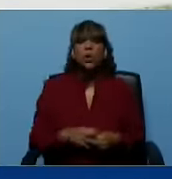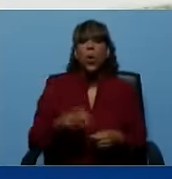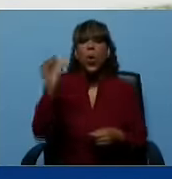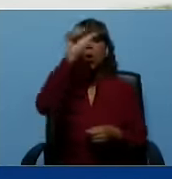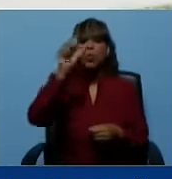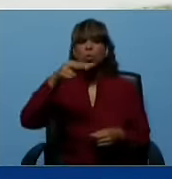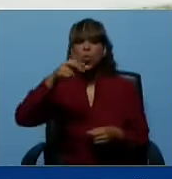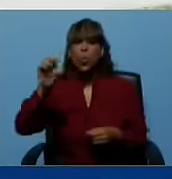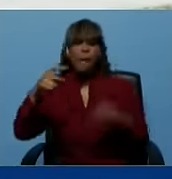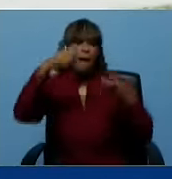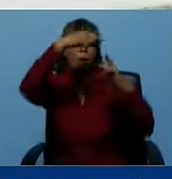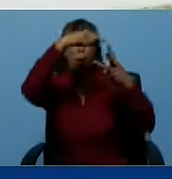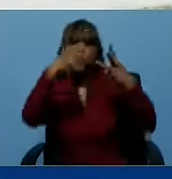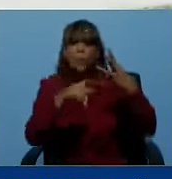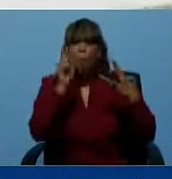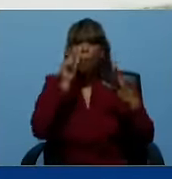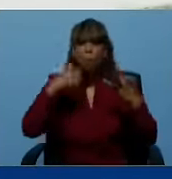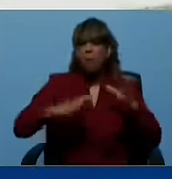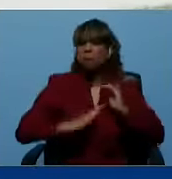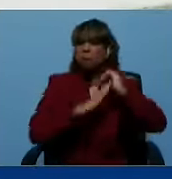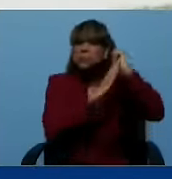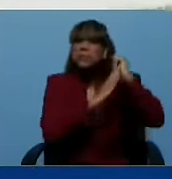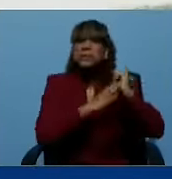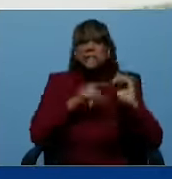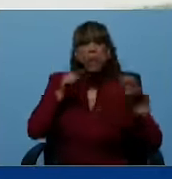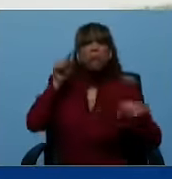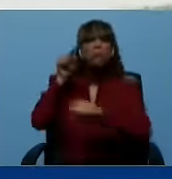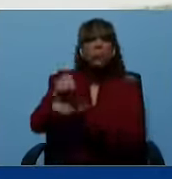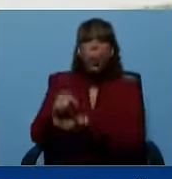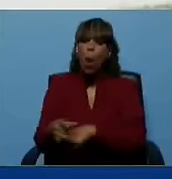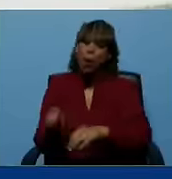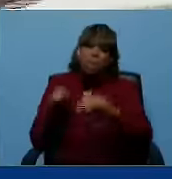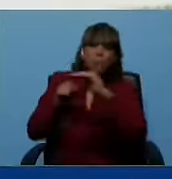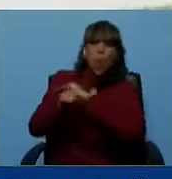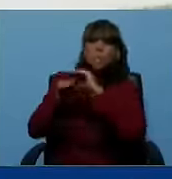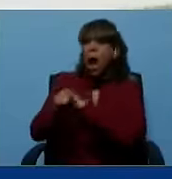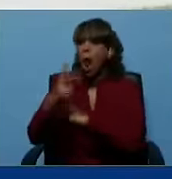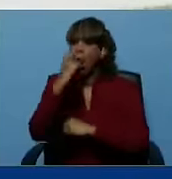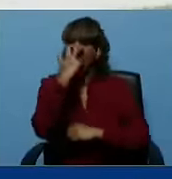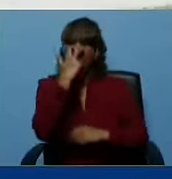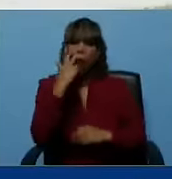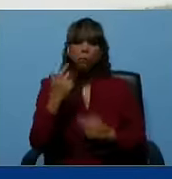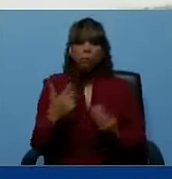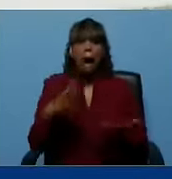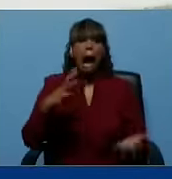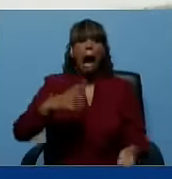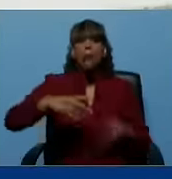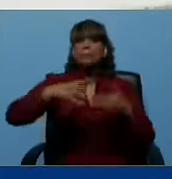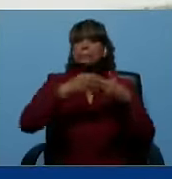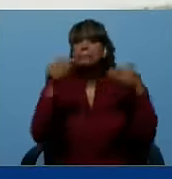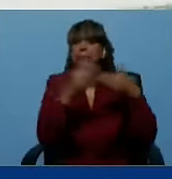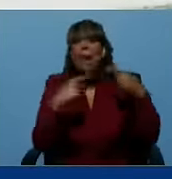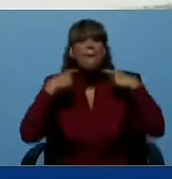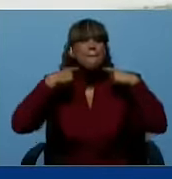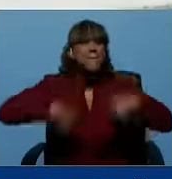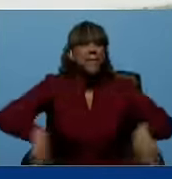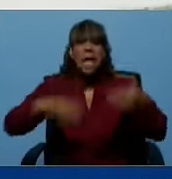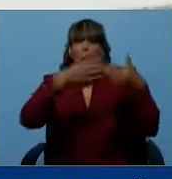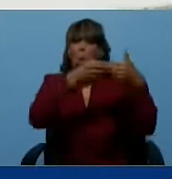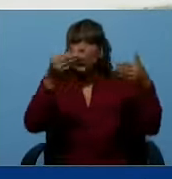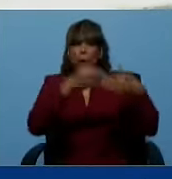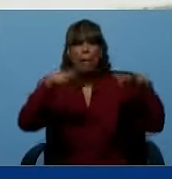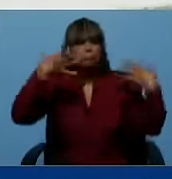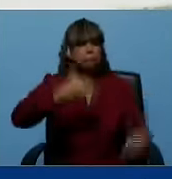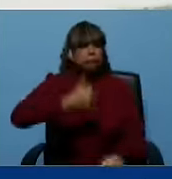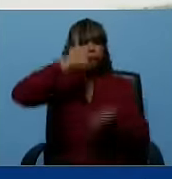Zuckerberg, Jeff Bezos. Se metieron con Venezuela. Y antes de ayer cayó la bolsa y perdieron miles de millones de dólares.